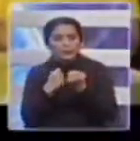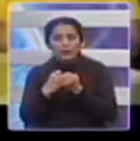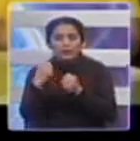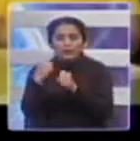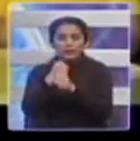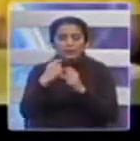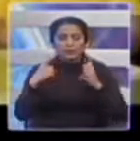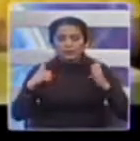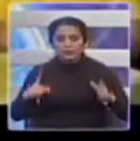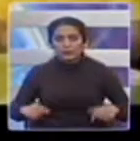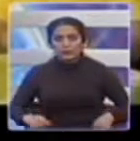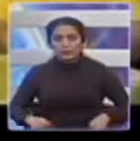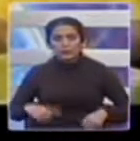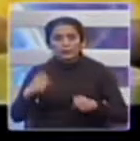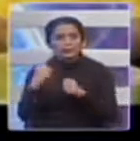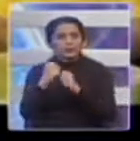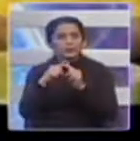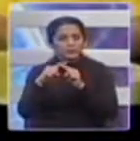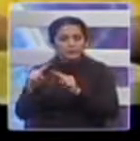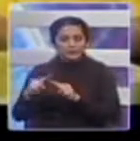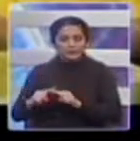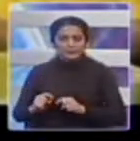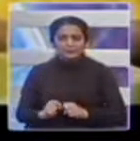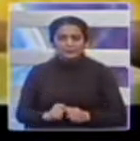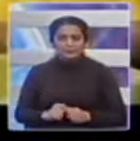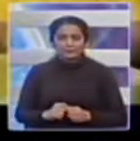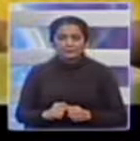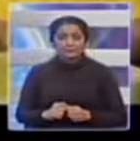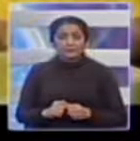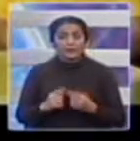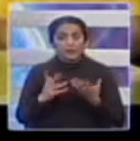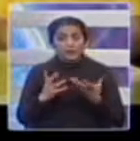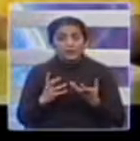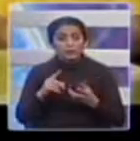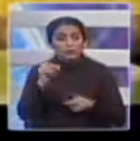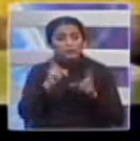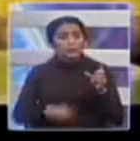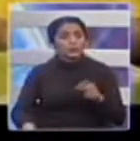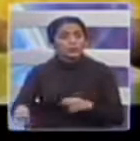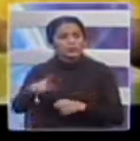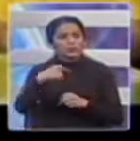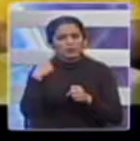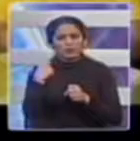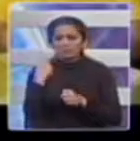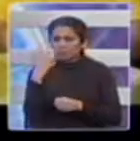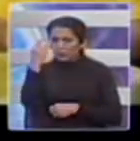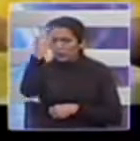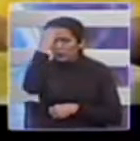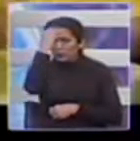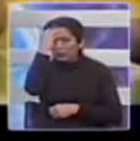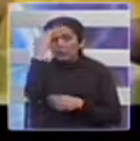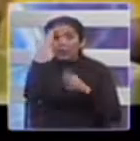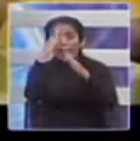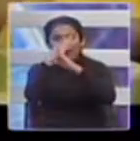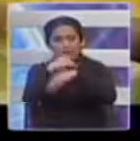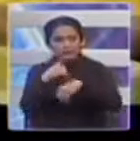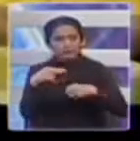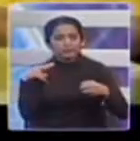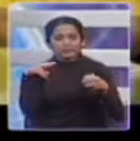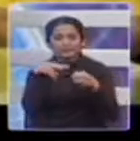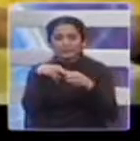Queremos que haya una educación gratuita para todos los jóvenes ecuatorianos y que